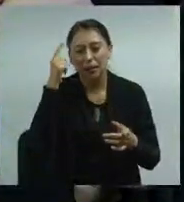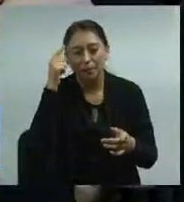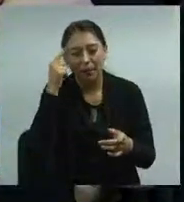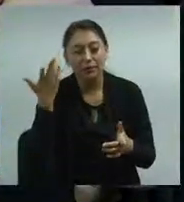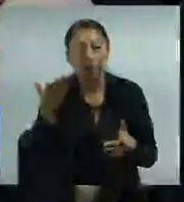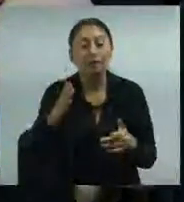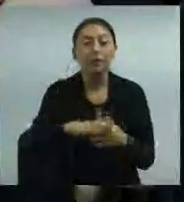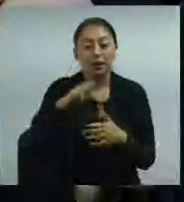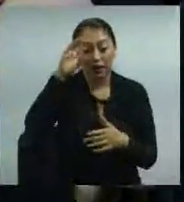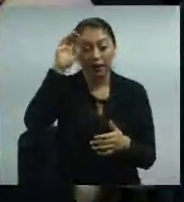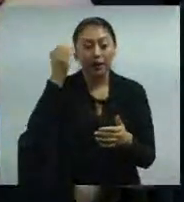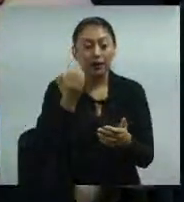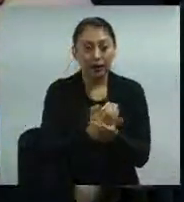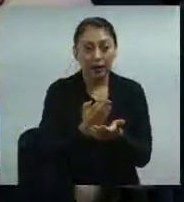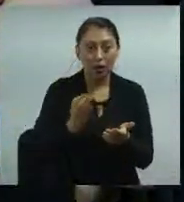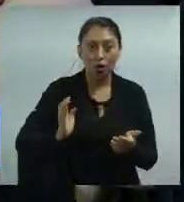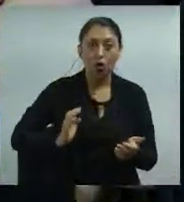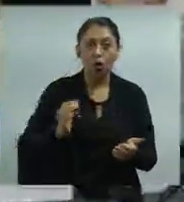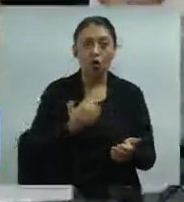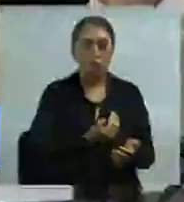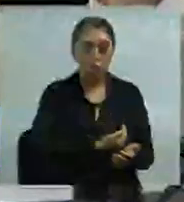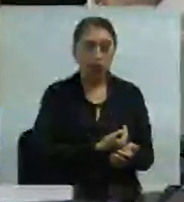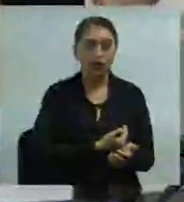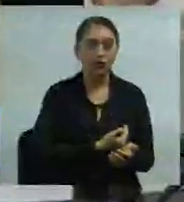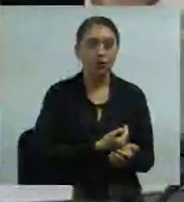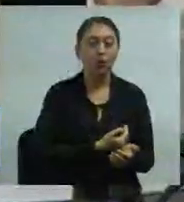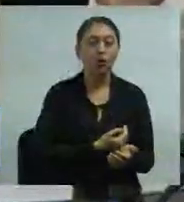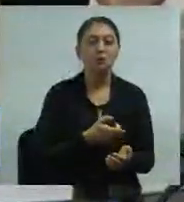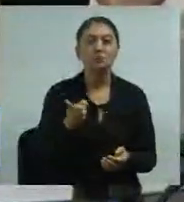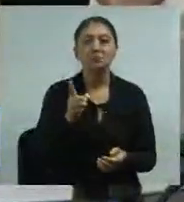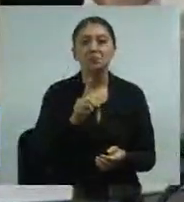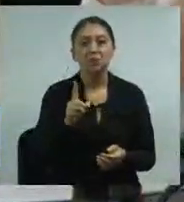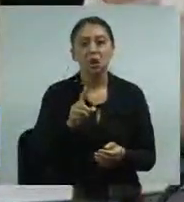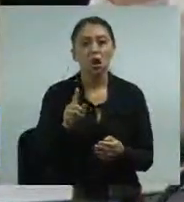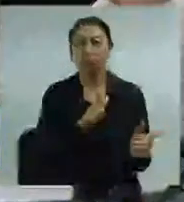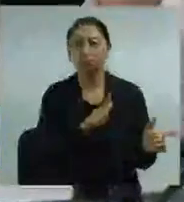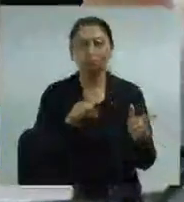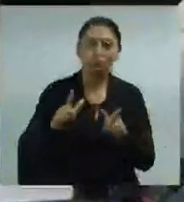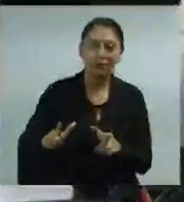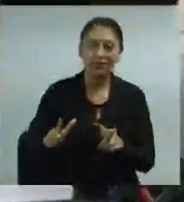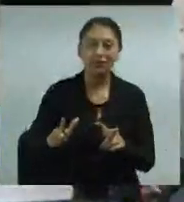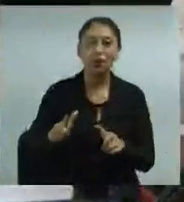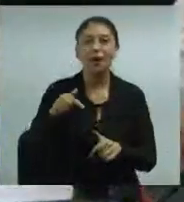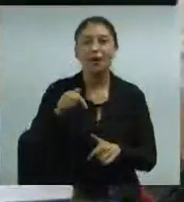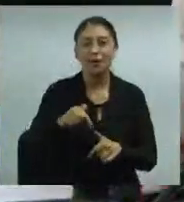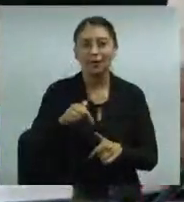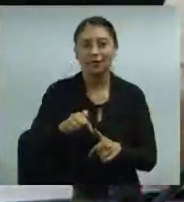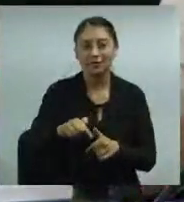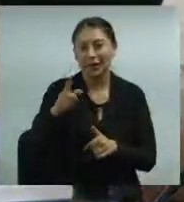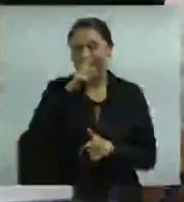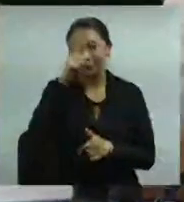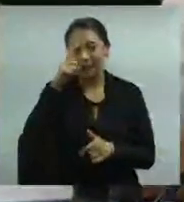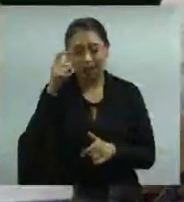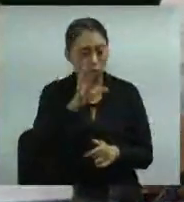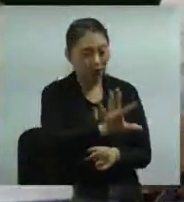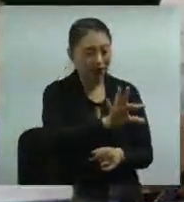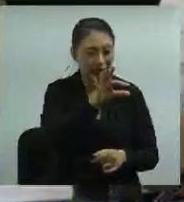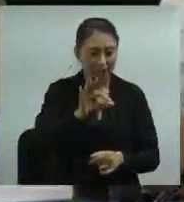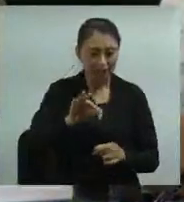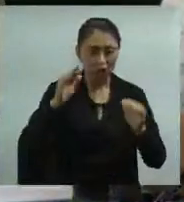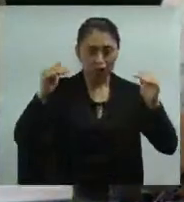Congreso de la República todavía no está preparado para este proceso de magistrados de Corte Suprema de Justicia y Cortes de